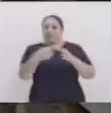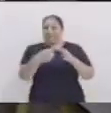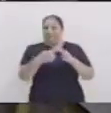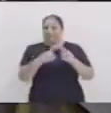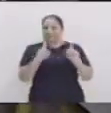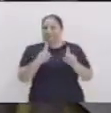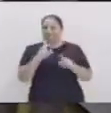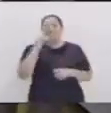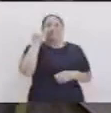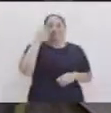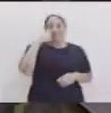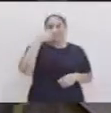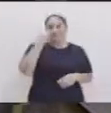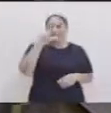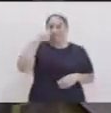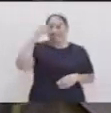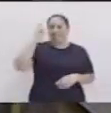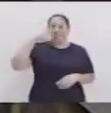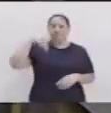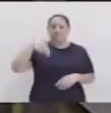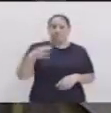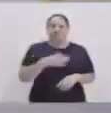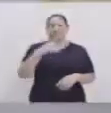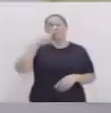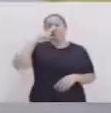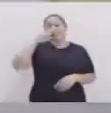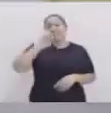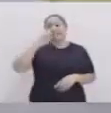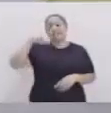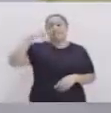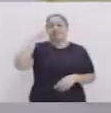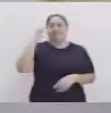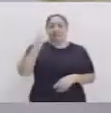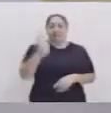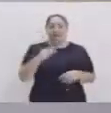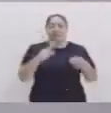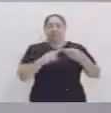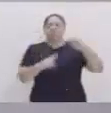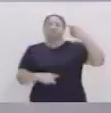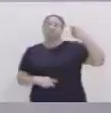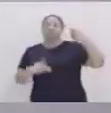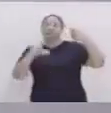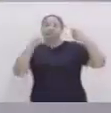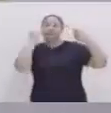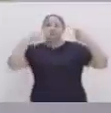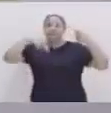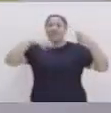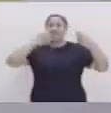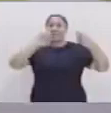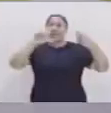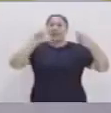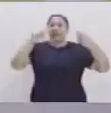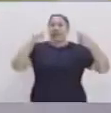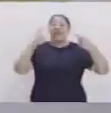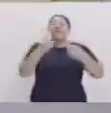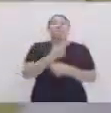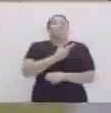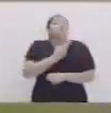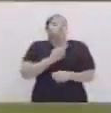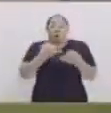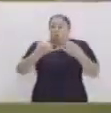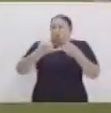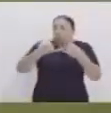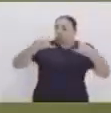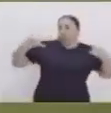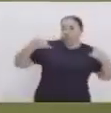térmicas. Tenemos la dilatación lineal, que sucede cuando únicamente aumenta la longitud. Esto podemos verlo, por